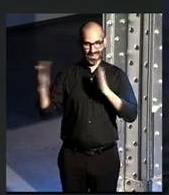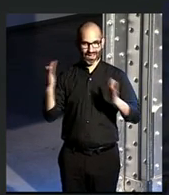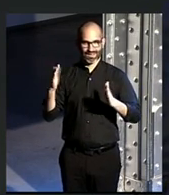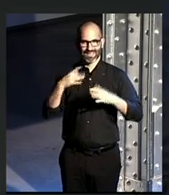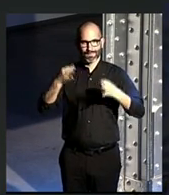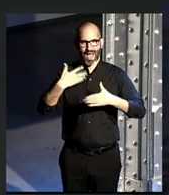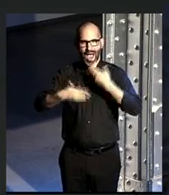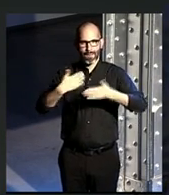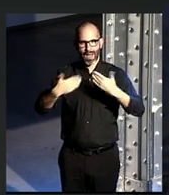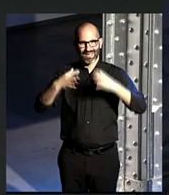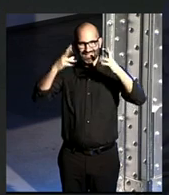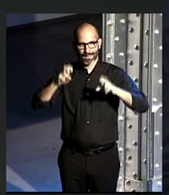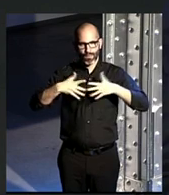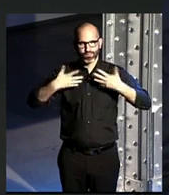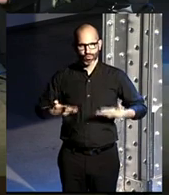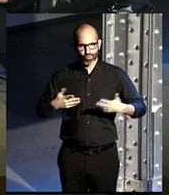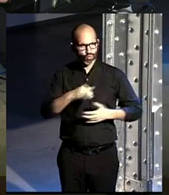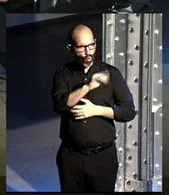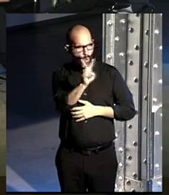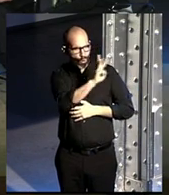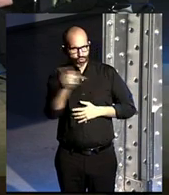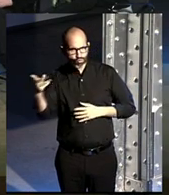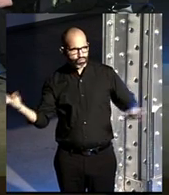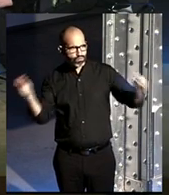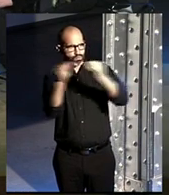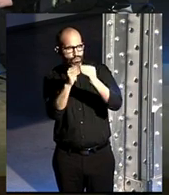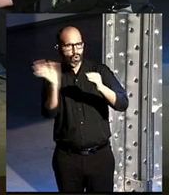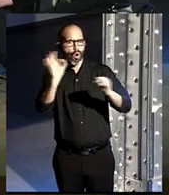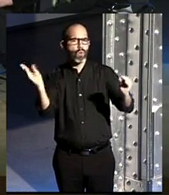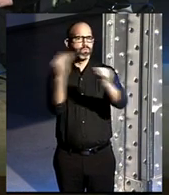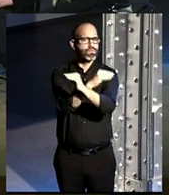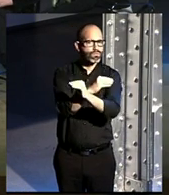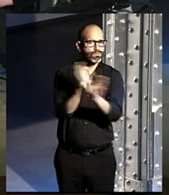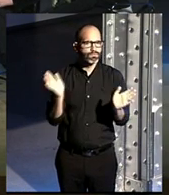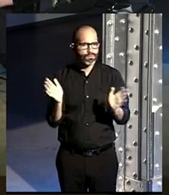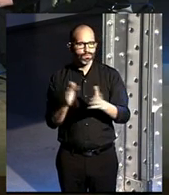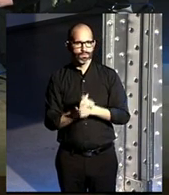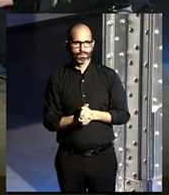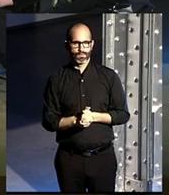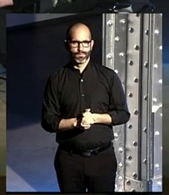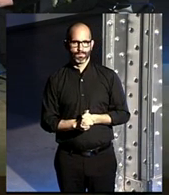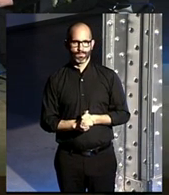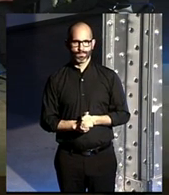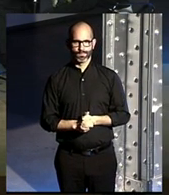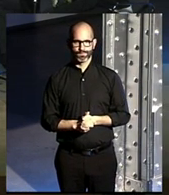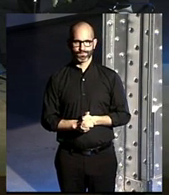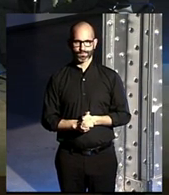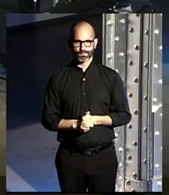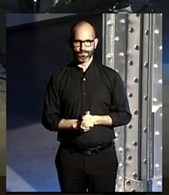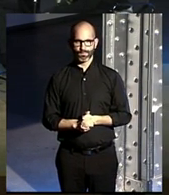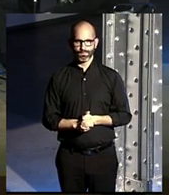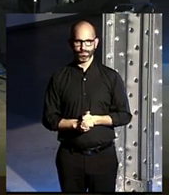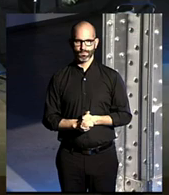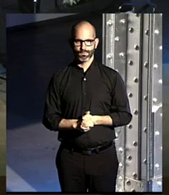¿Estás de acuerdo con esa visión, Ian, del futuro como un lugar sombrío? I think you're right, really, that Verne was in